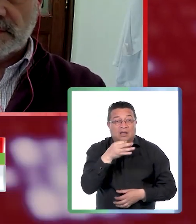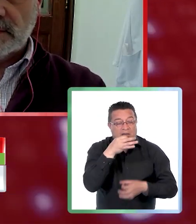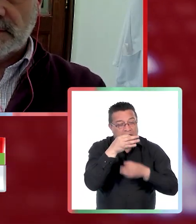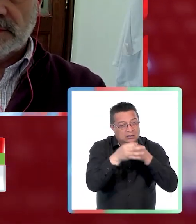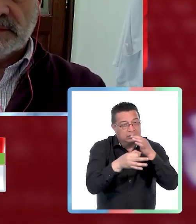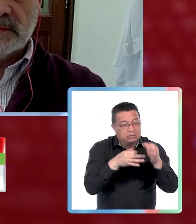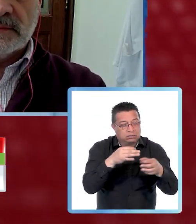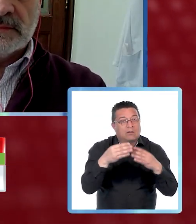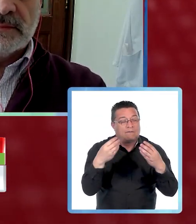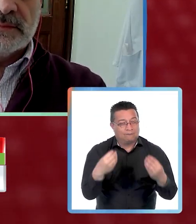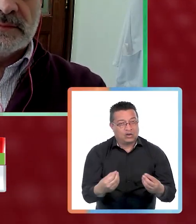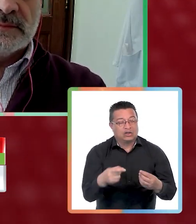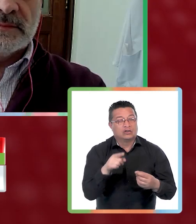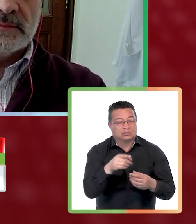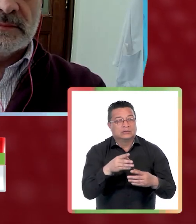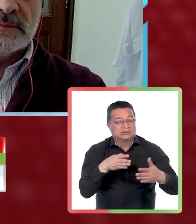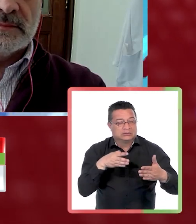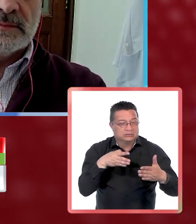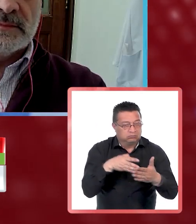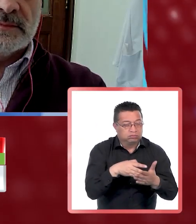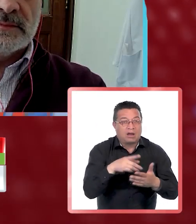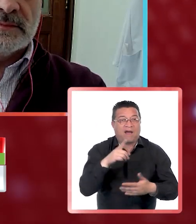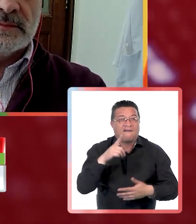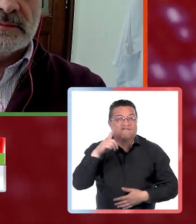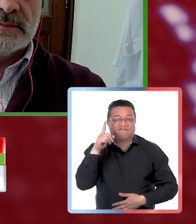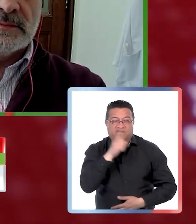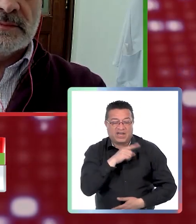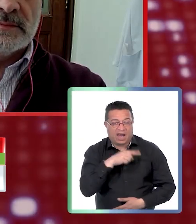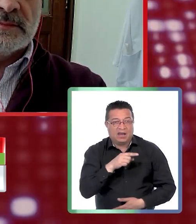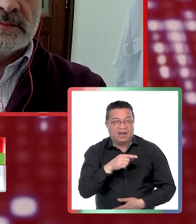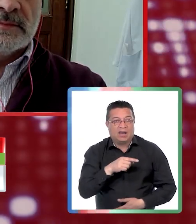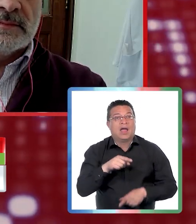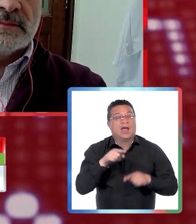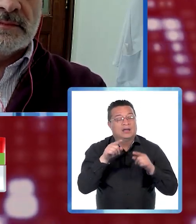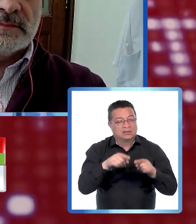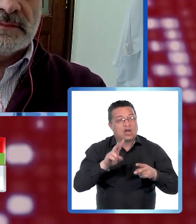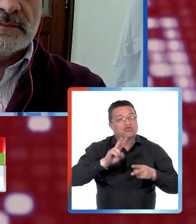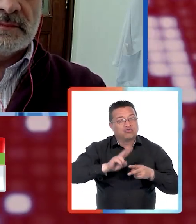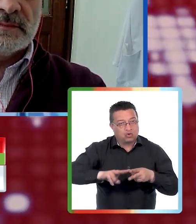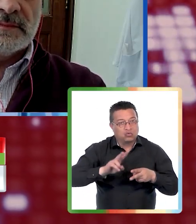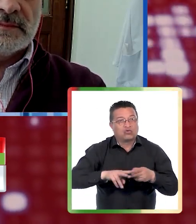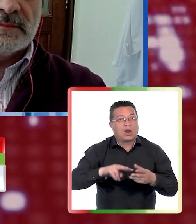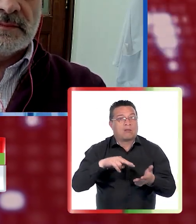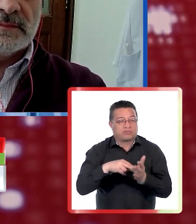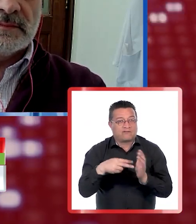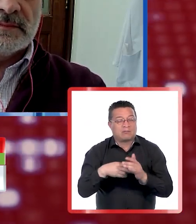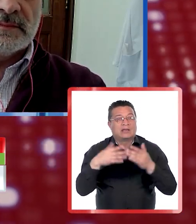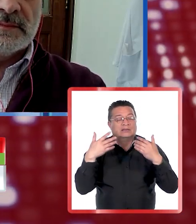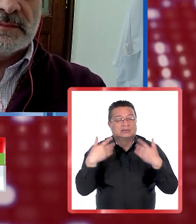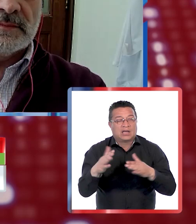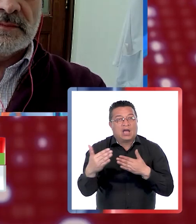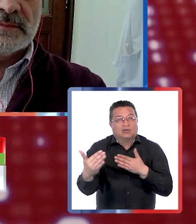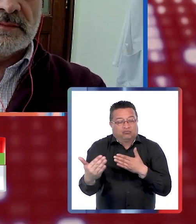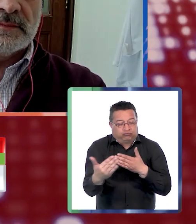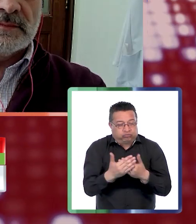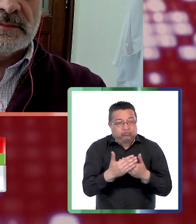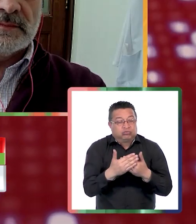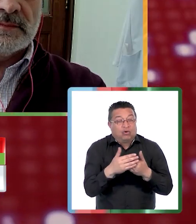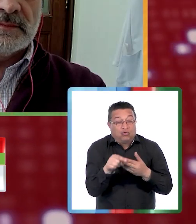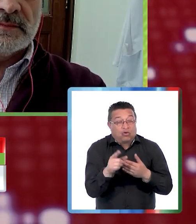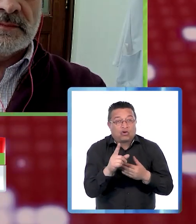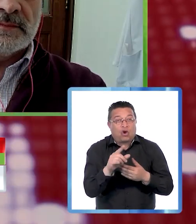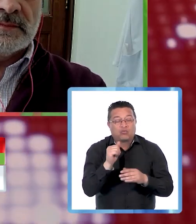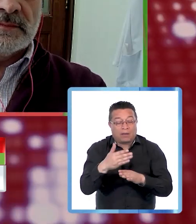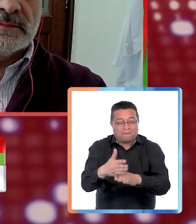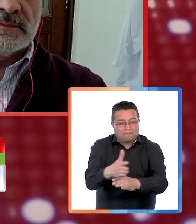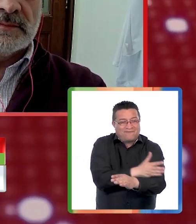son un poco intentar, en el buen chileno, atajar esto al final, intentar solucionar el problema cuando ya está por venir